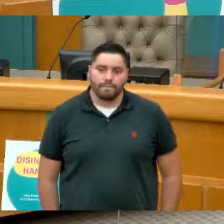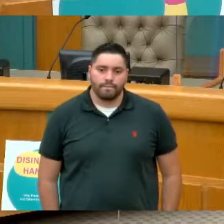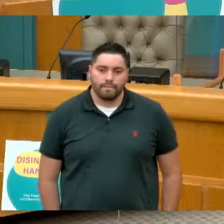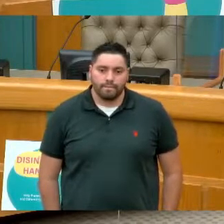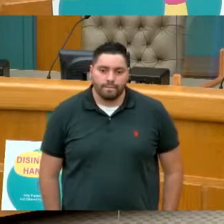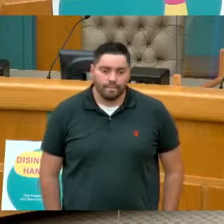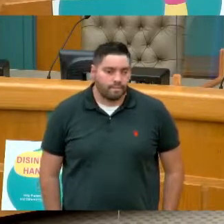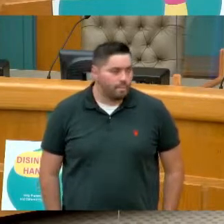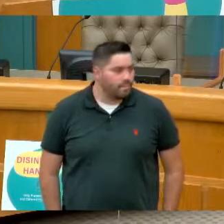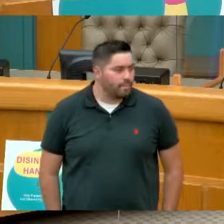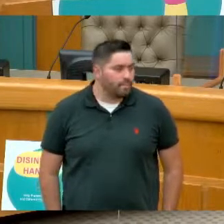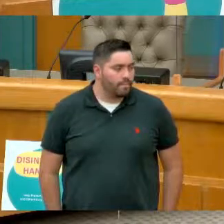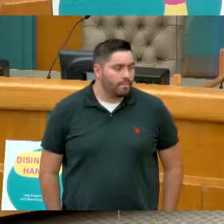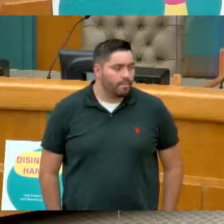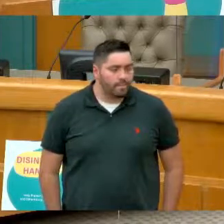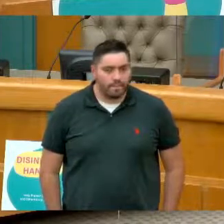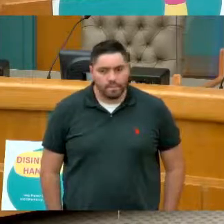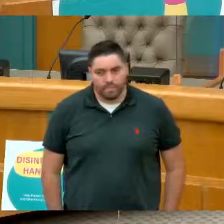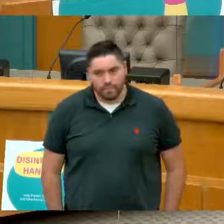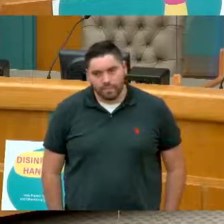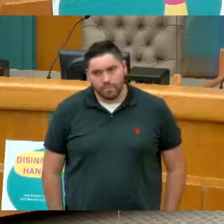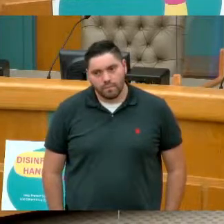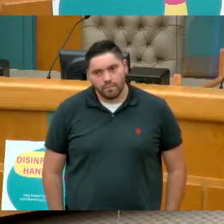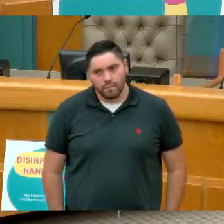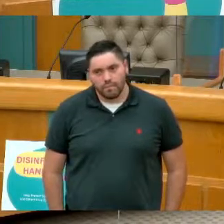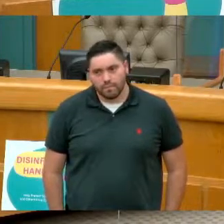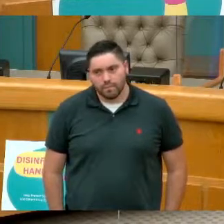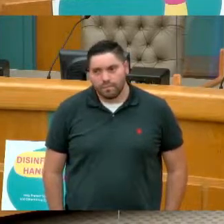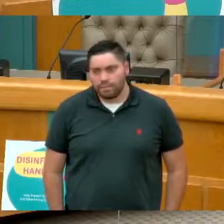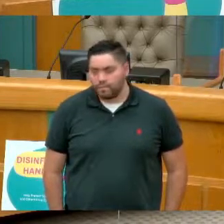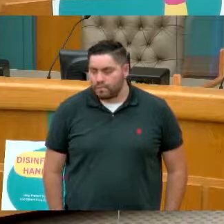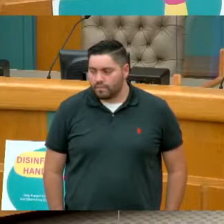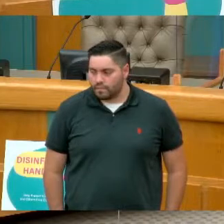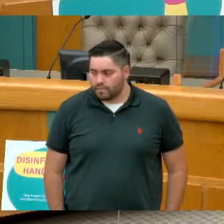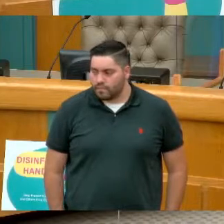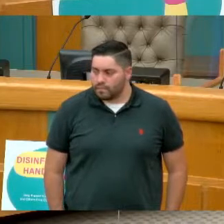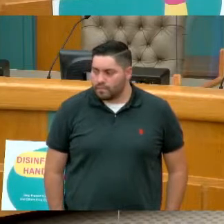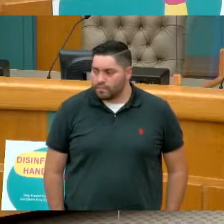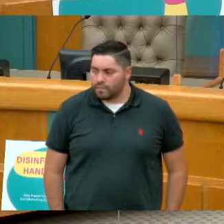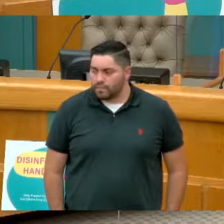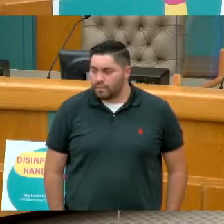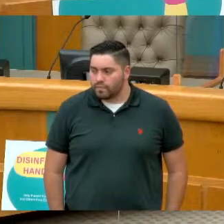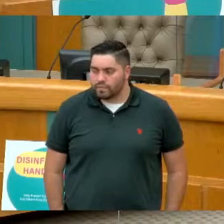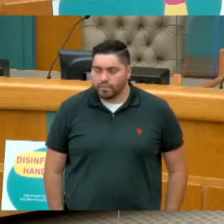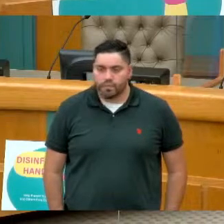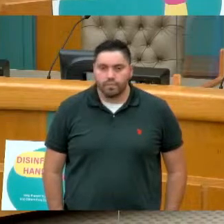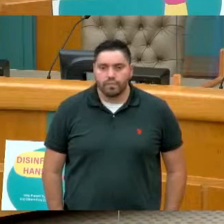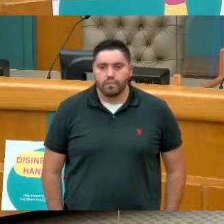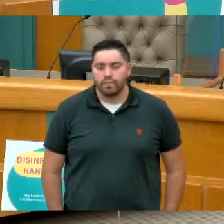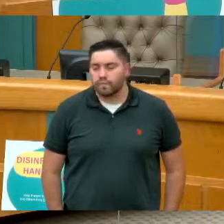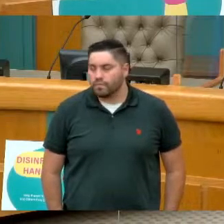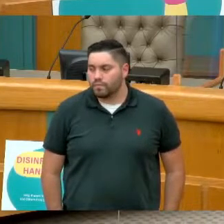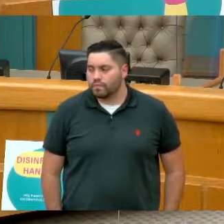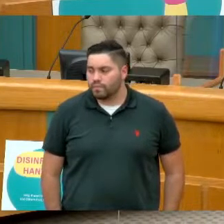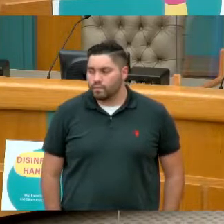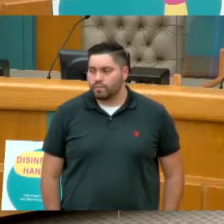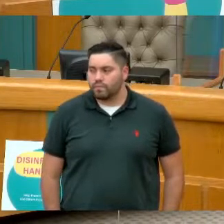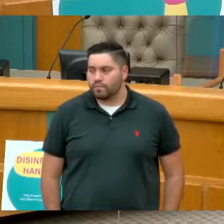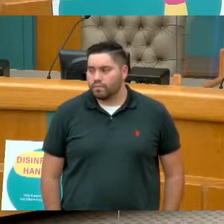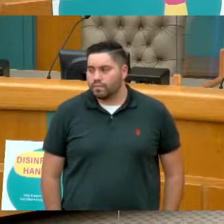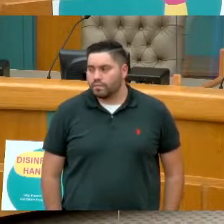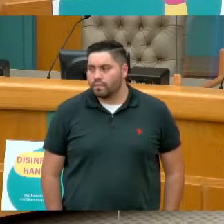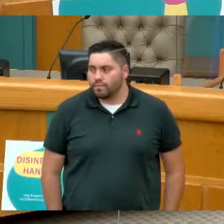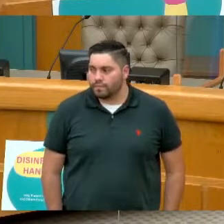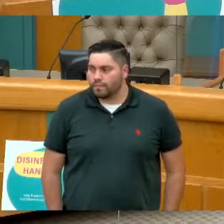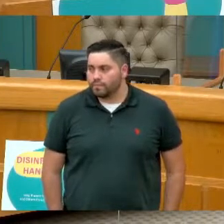está haciendo su oficina para garantizar su votación segura. El derecho al voto es una parte fundamental de nuestra democracia y nada, ni